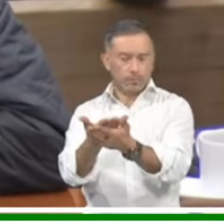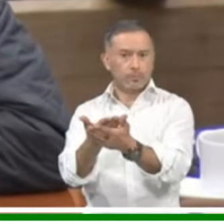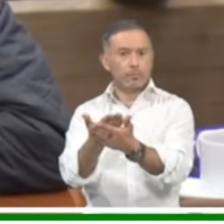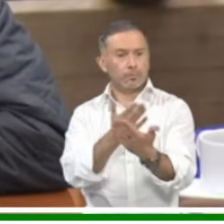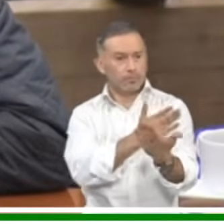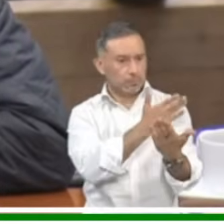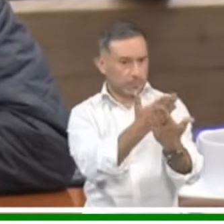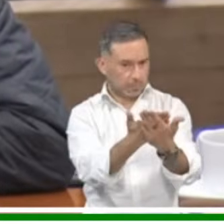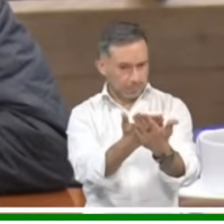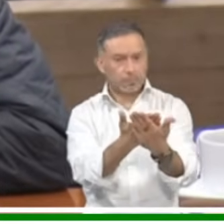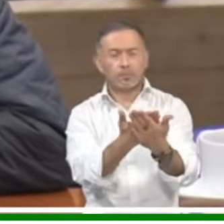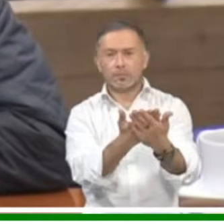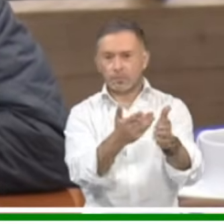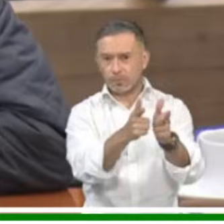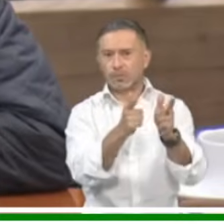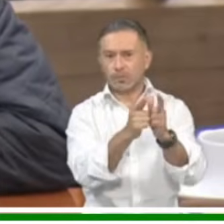bueno,